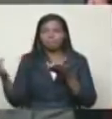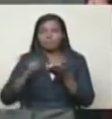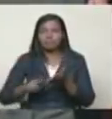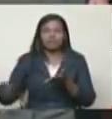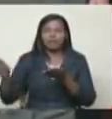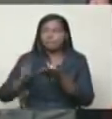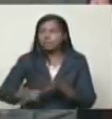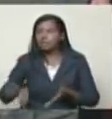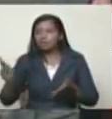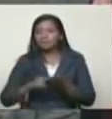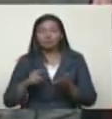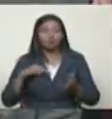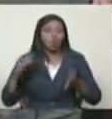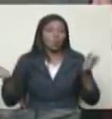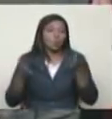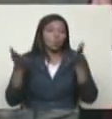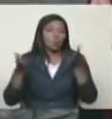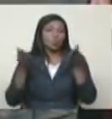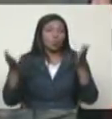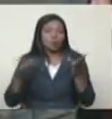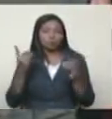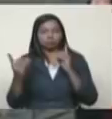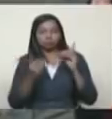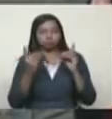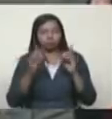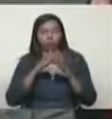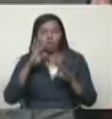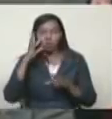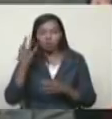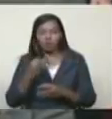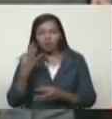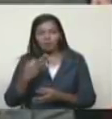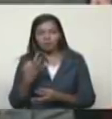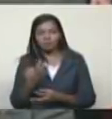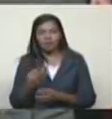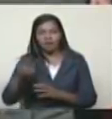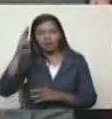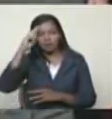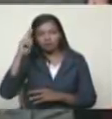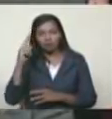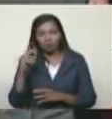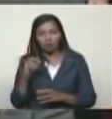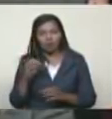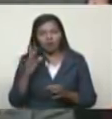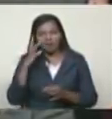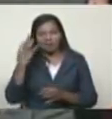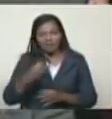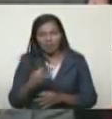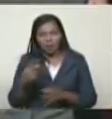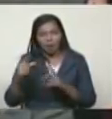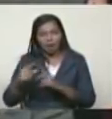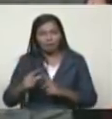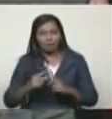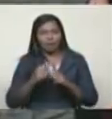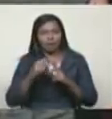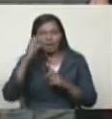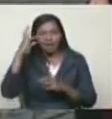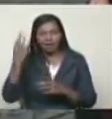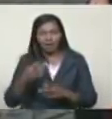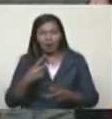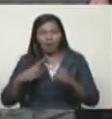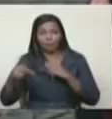Y lo seguiré promoviendo porque creo en la verdad, creo en la razón, creo en la palabra, creo en la